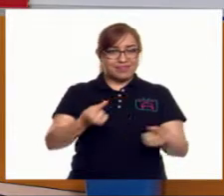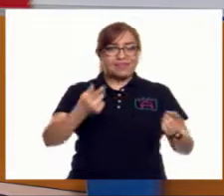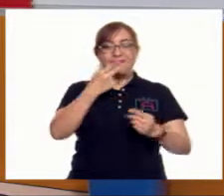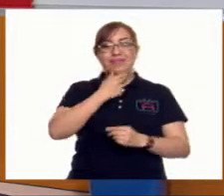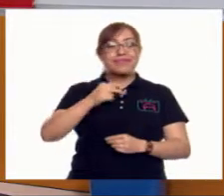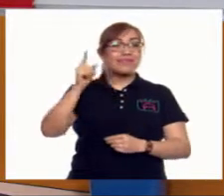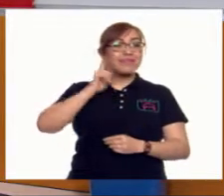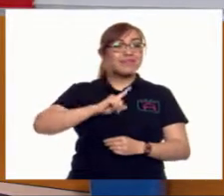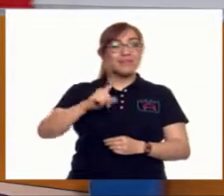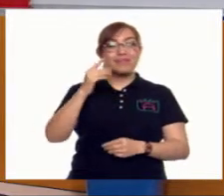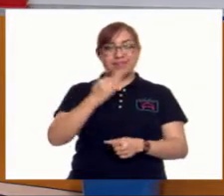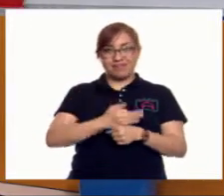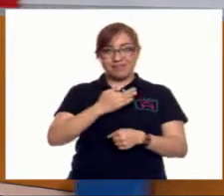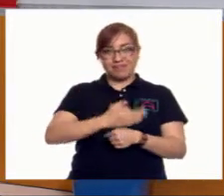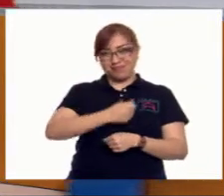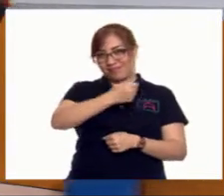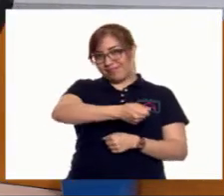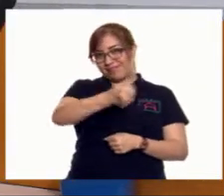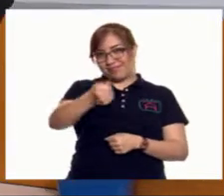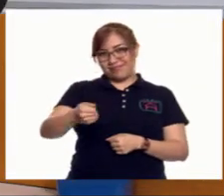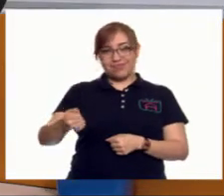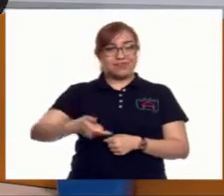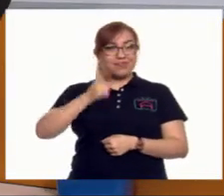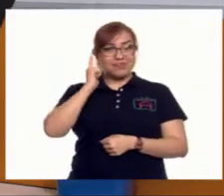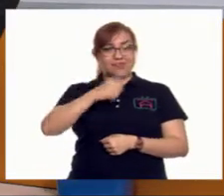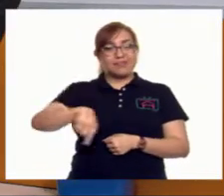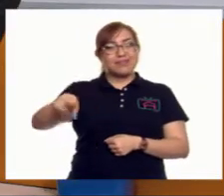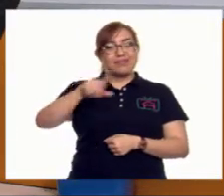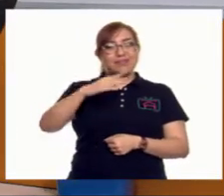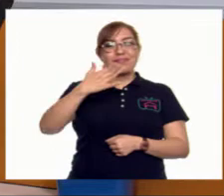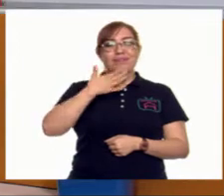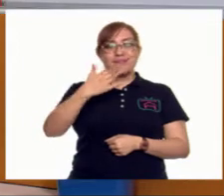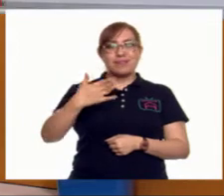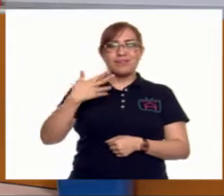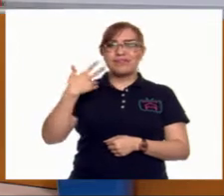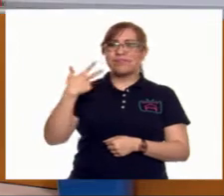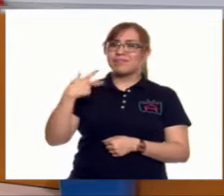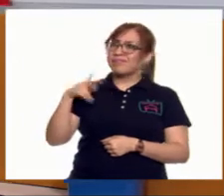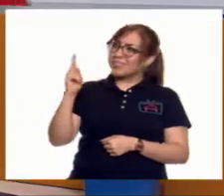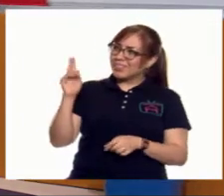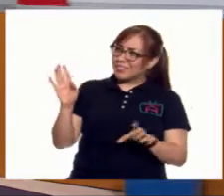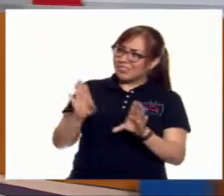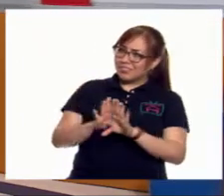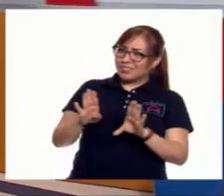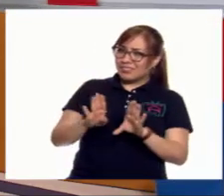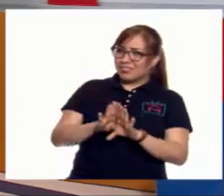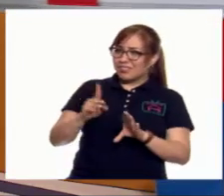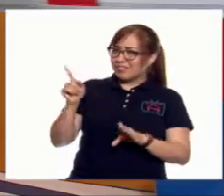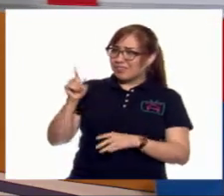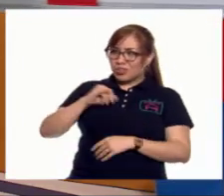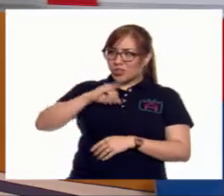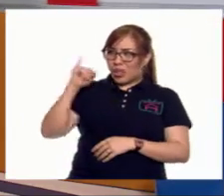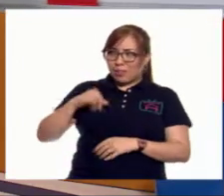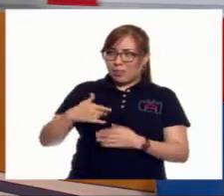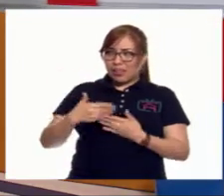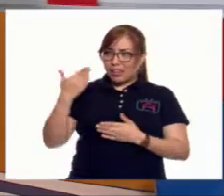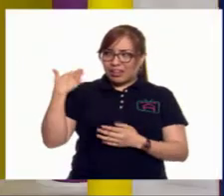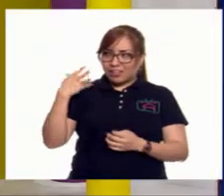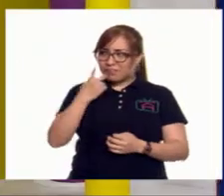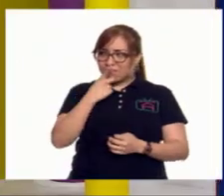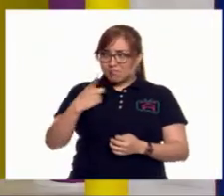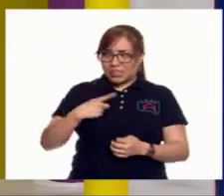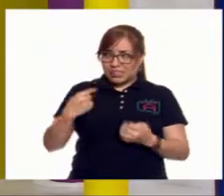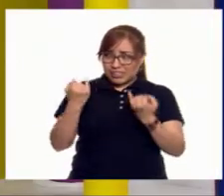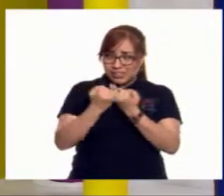de corazón, esperando que estén muy bien. Oye, pero se me hace muy extraño que me hables así, porque nunca lo habías hecho.